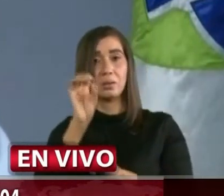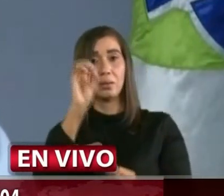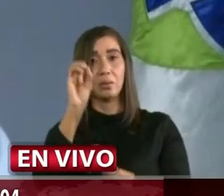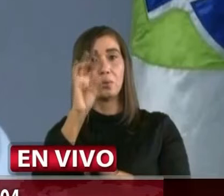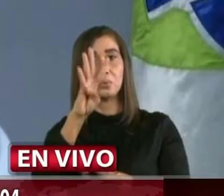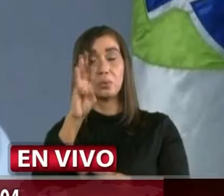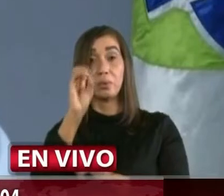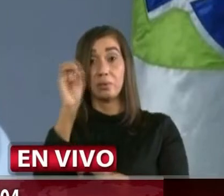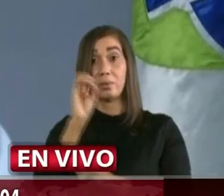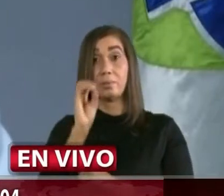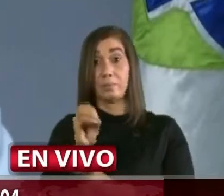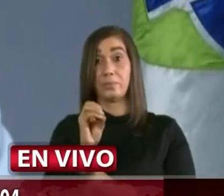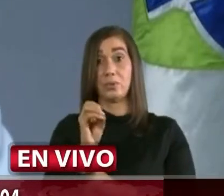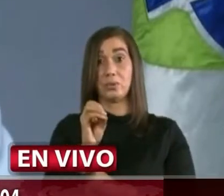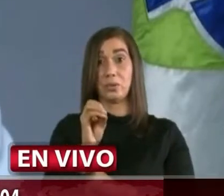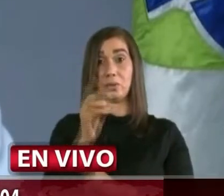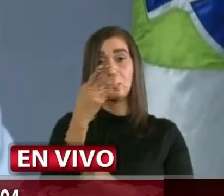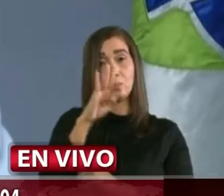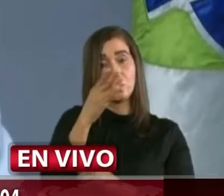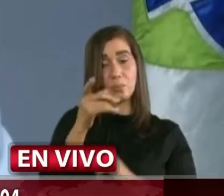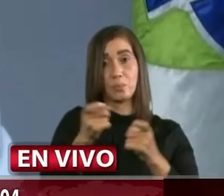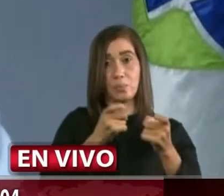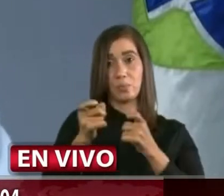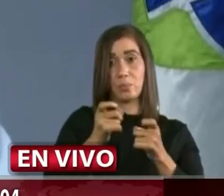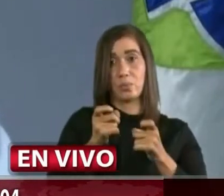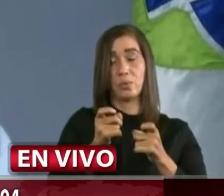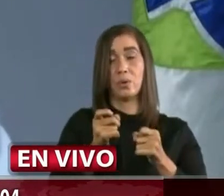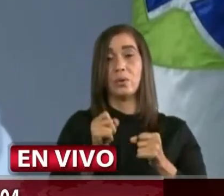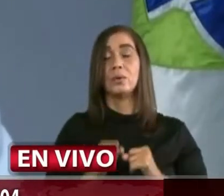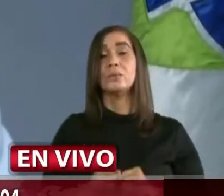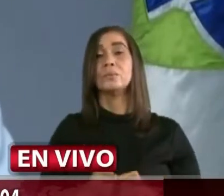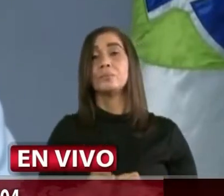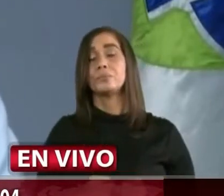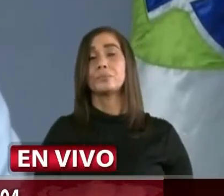y 40% la tasa de ocupación